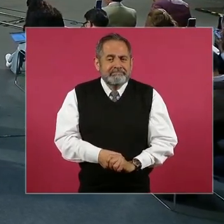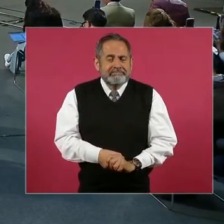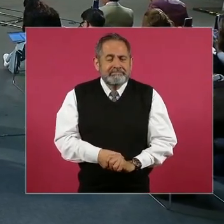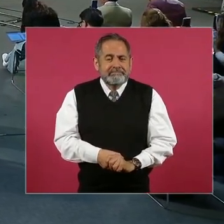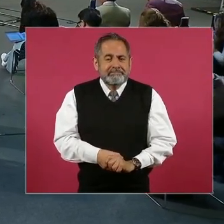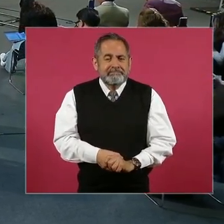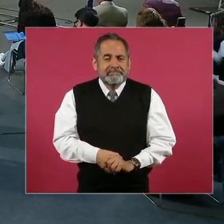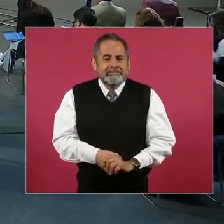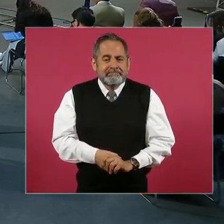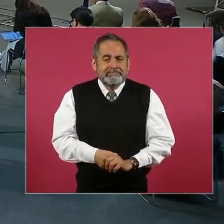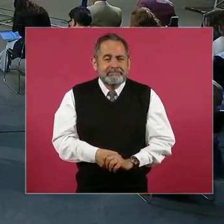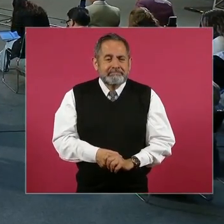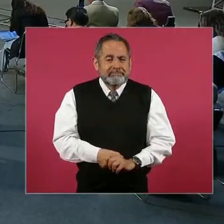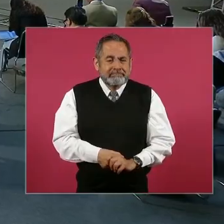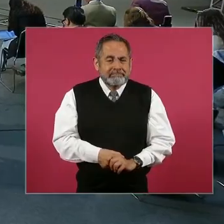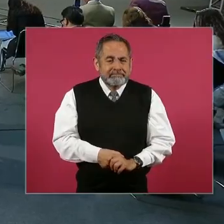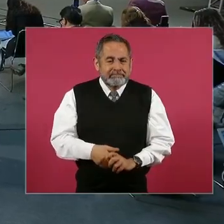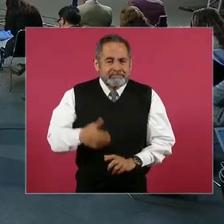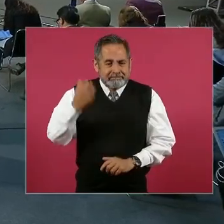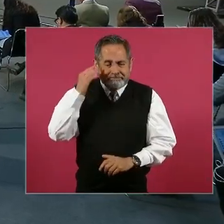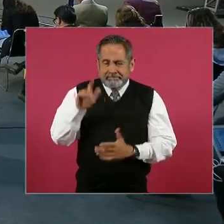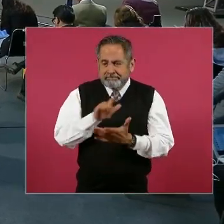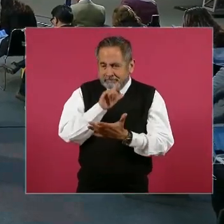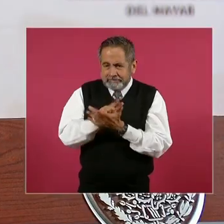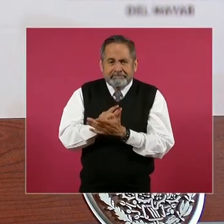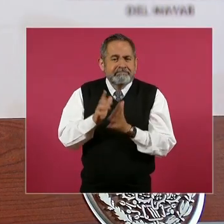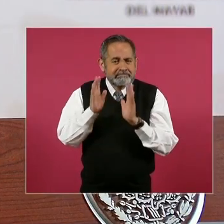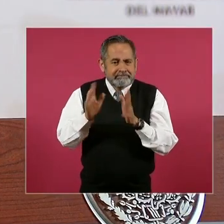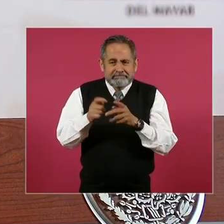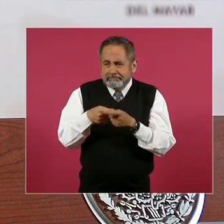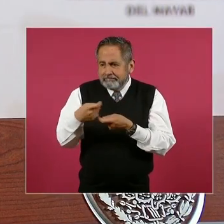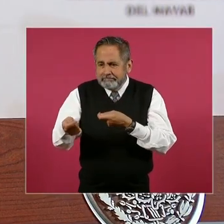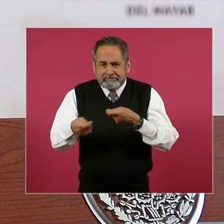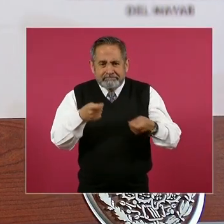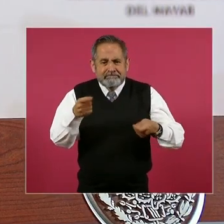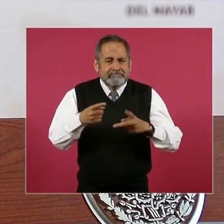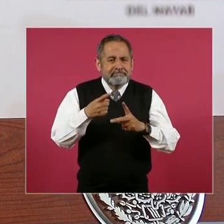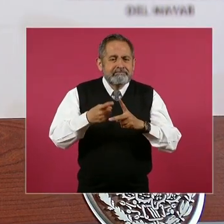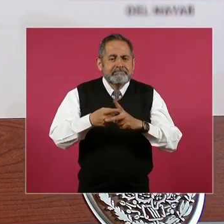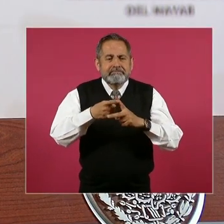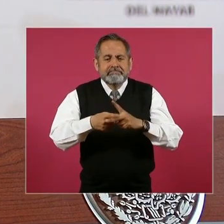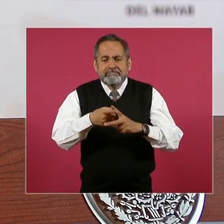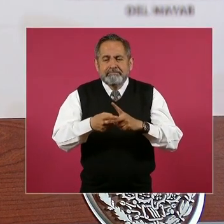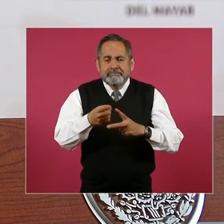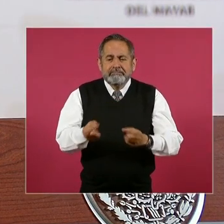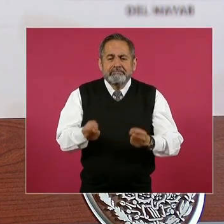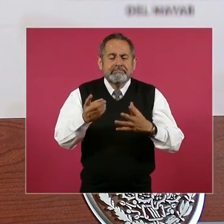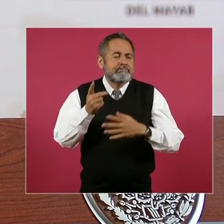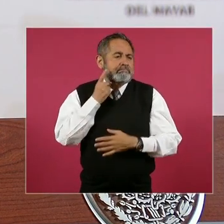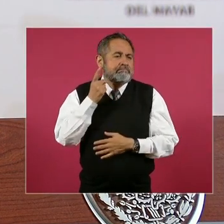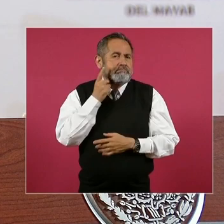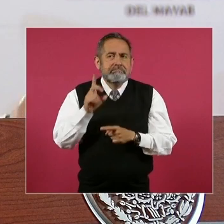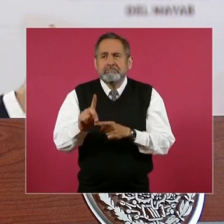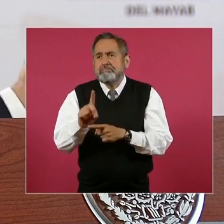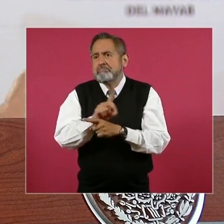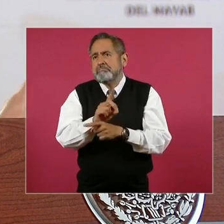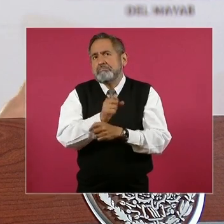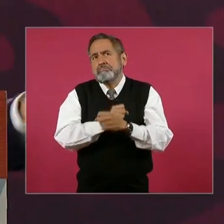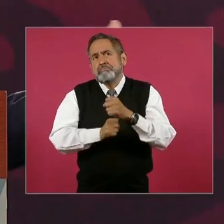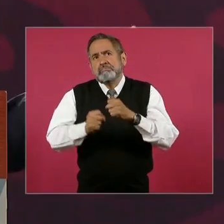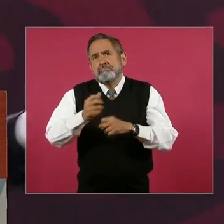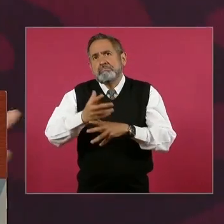resolvieron la distribución de los plurinominales desde